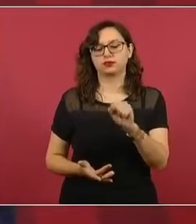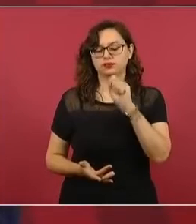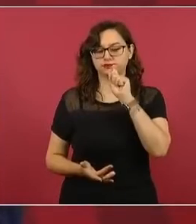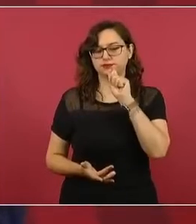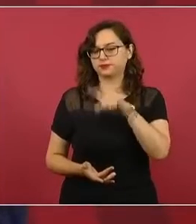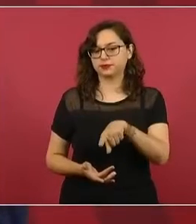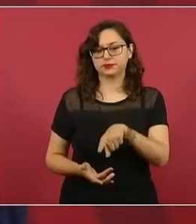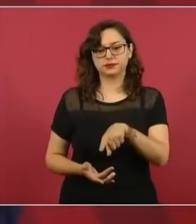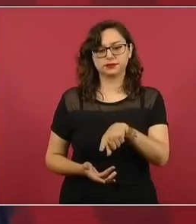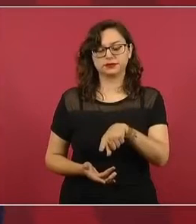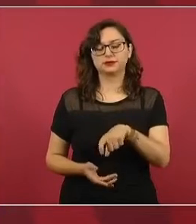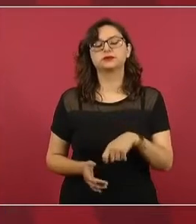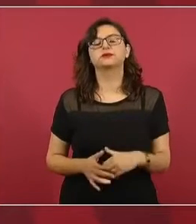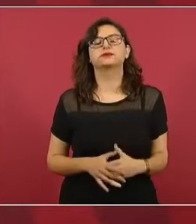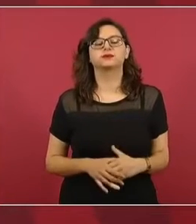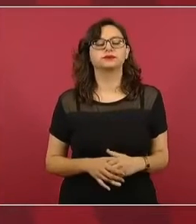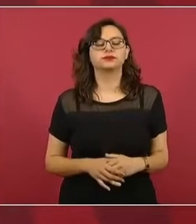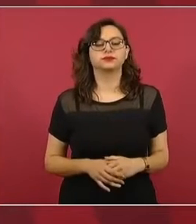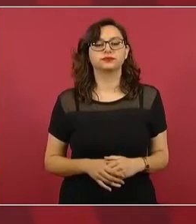ha perdido